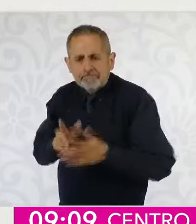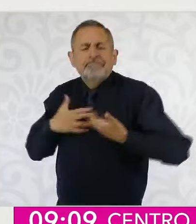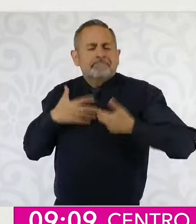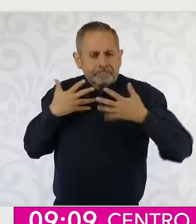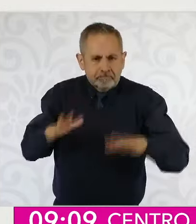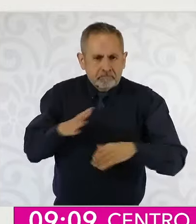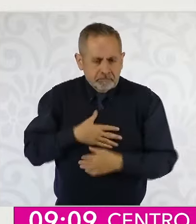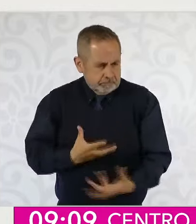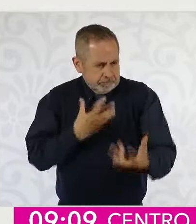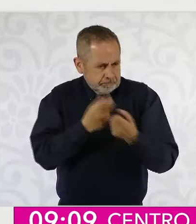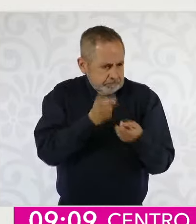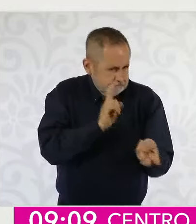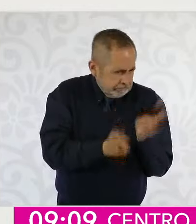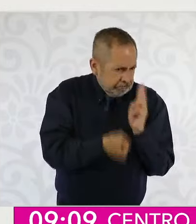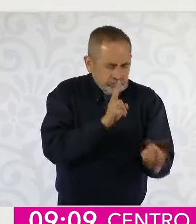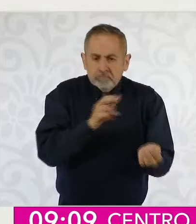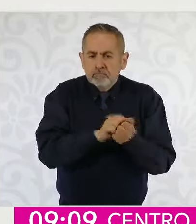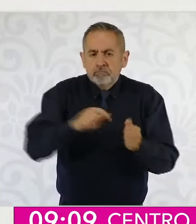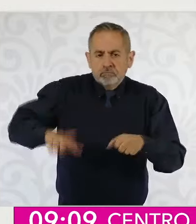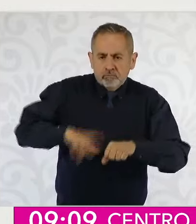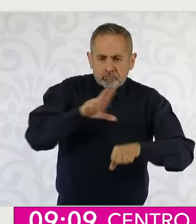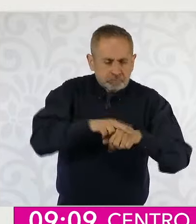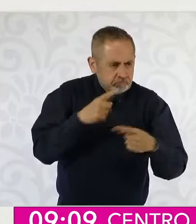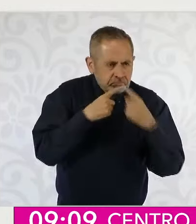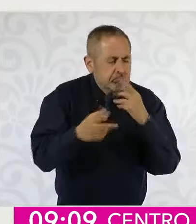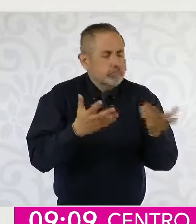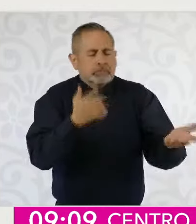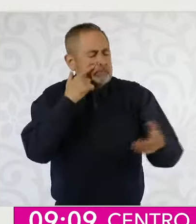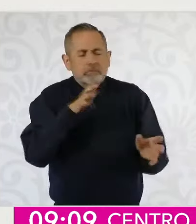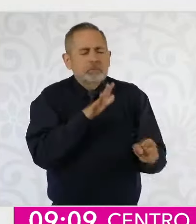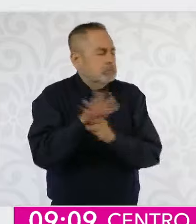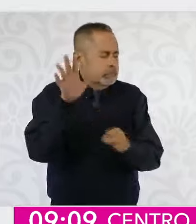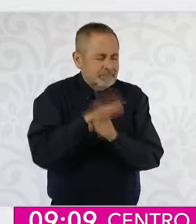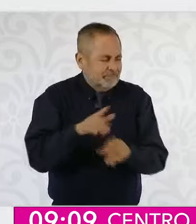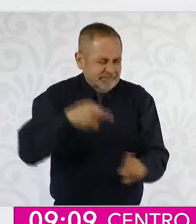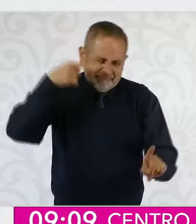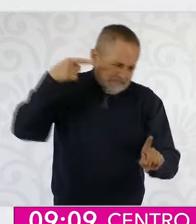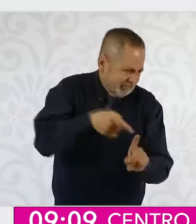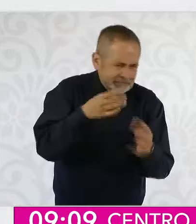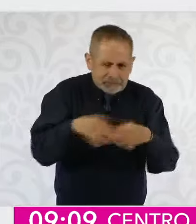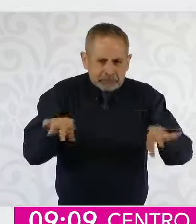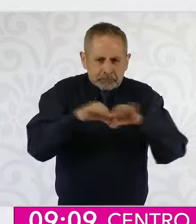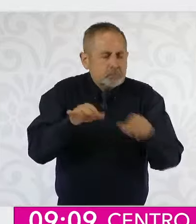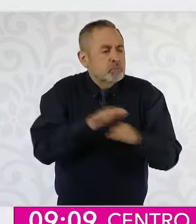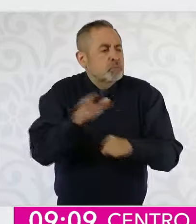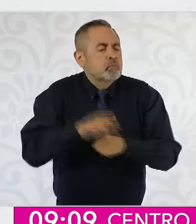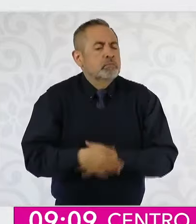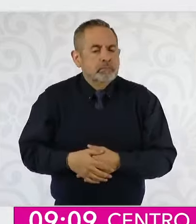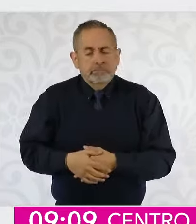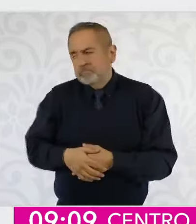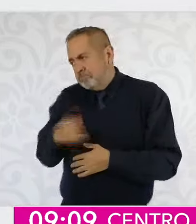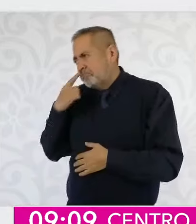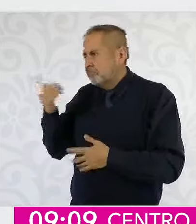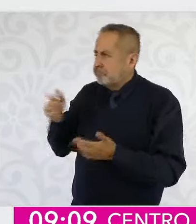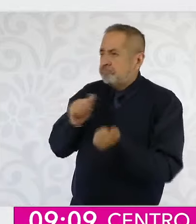en donde me siento con las y los gobernadores y decimos, a ver, ¿cuáles son tus prioridades? Pues es